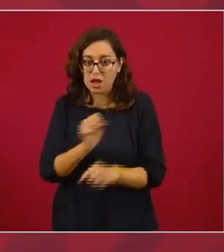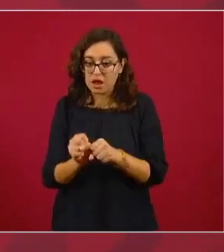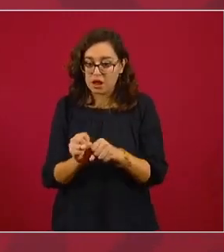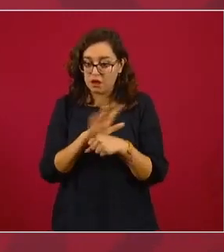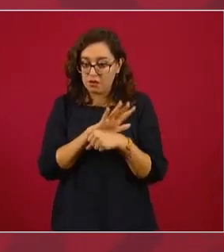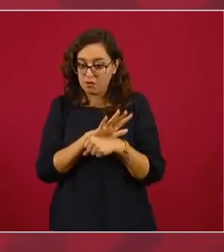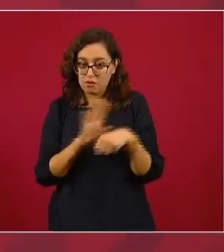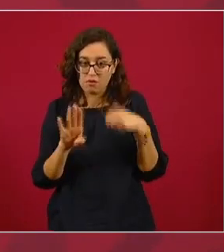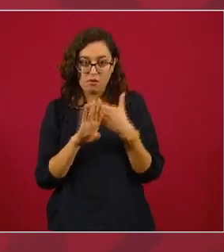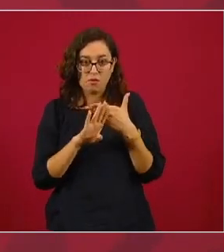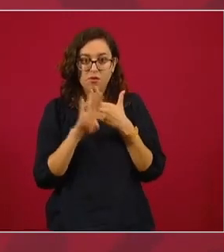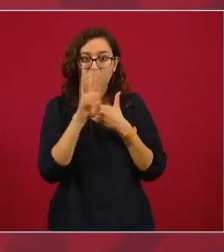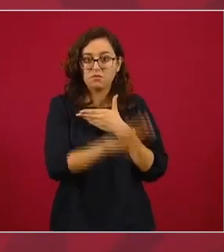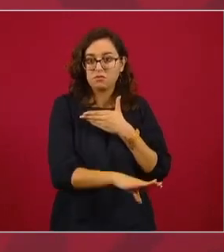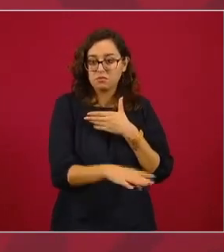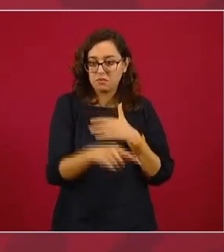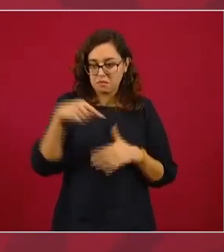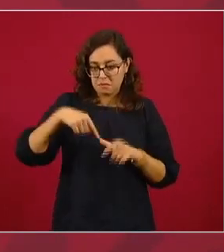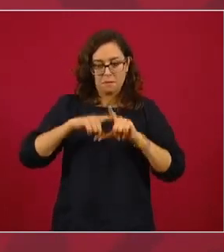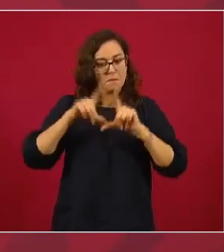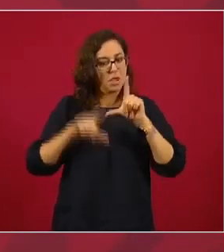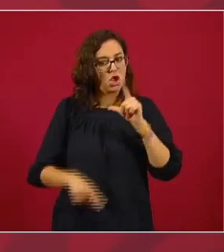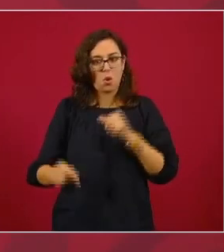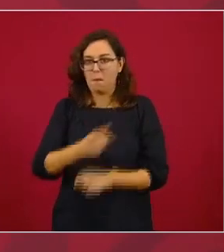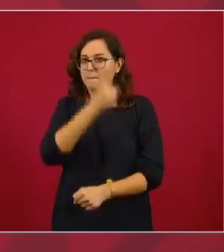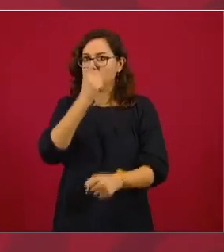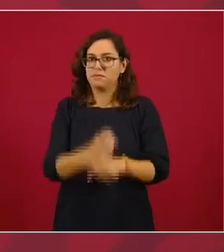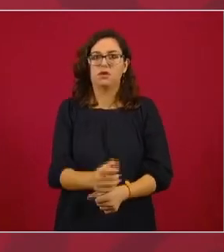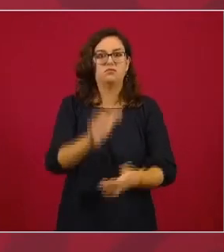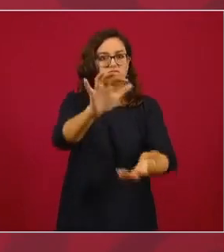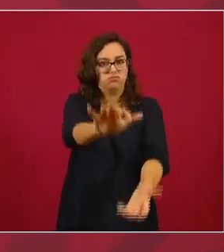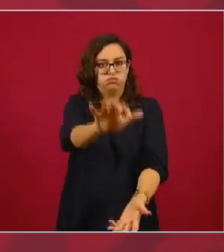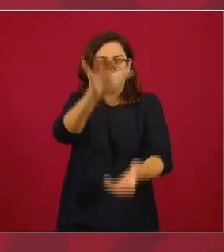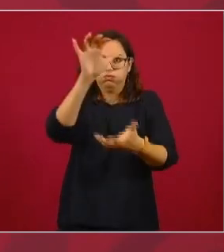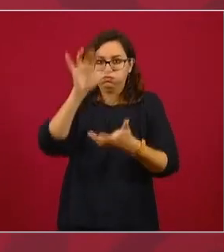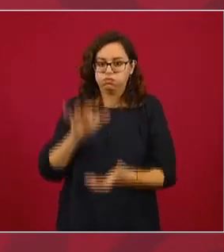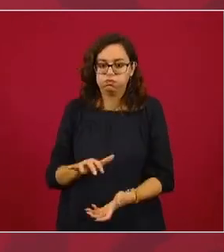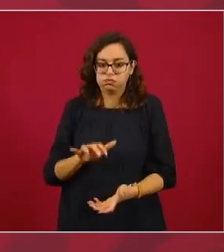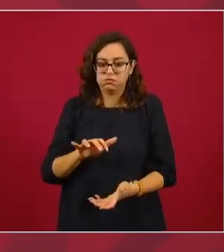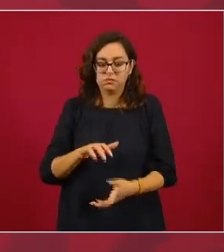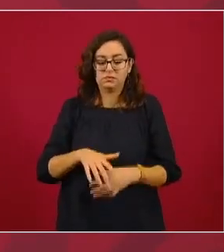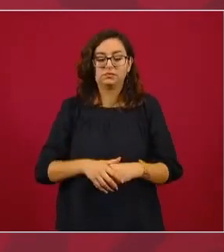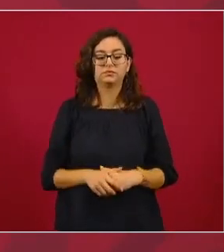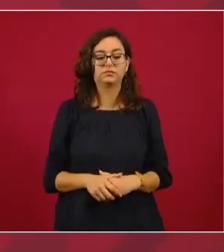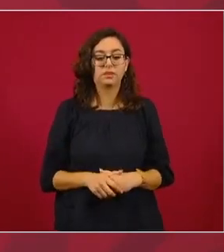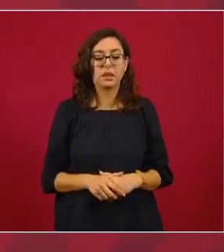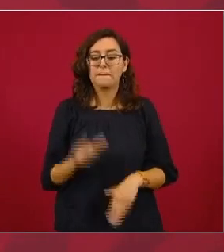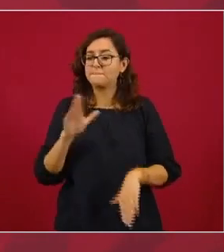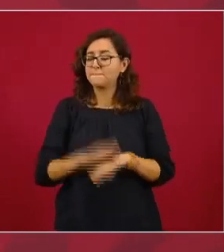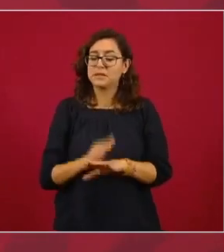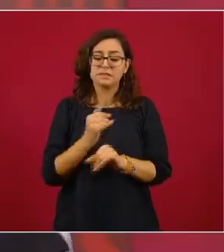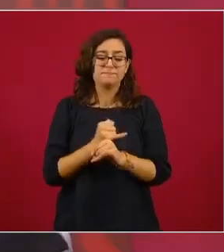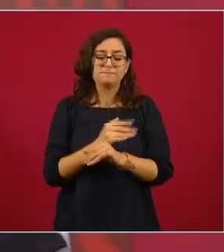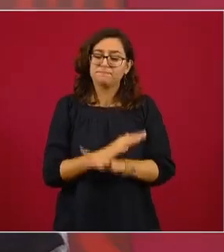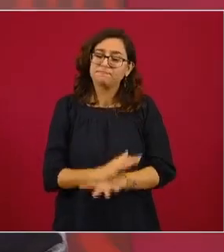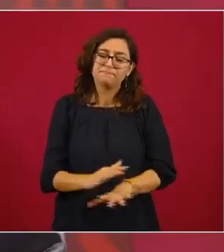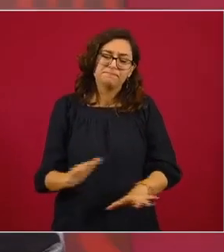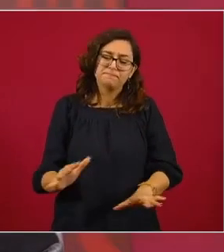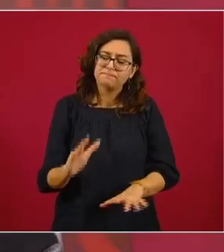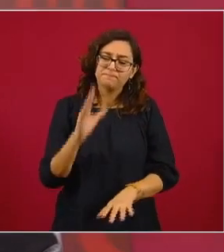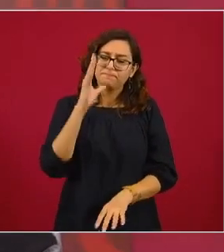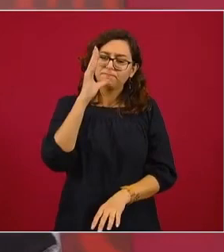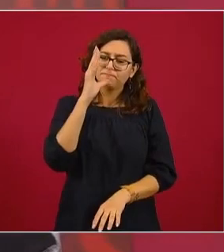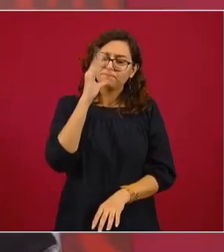contra el COVID-19. No podemos dar más información porque